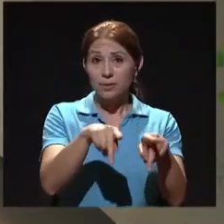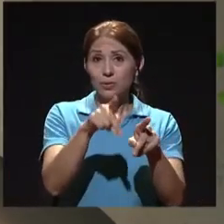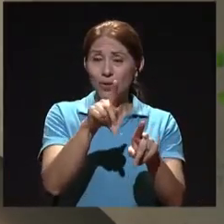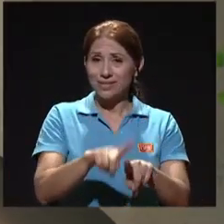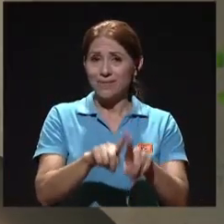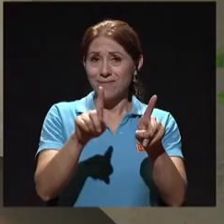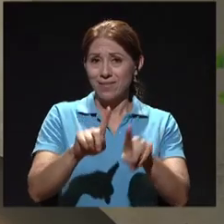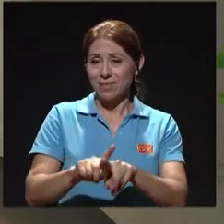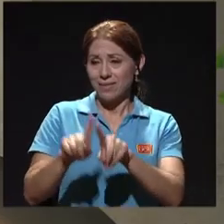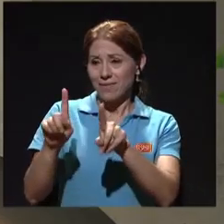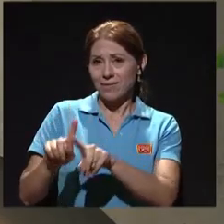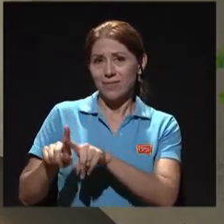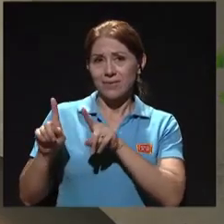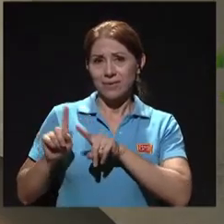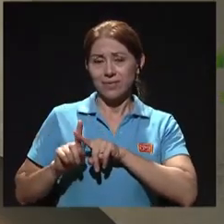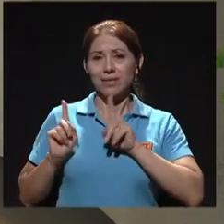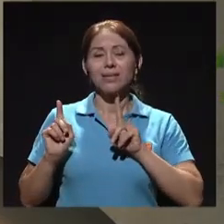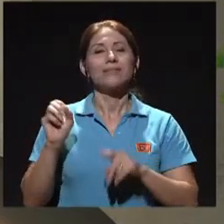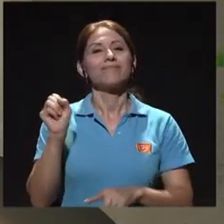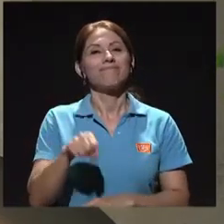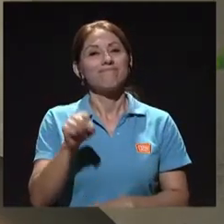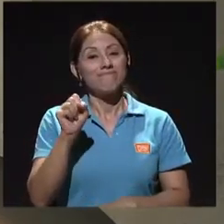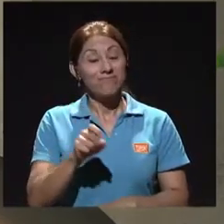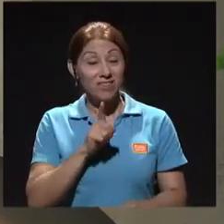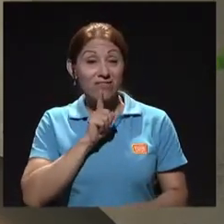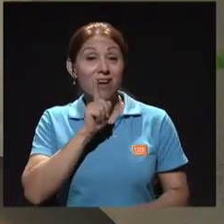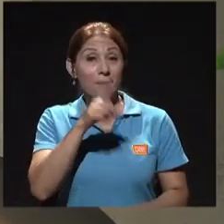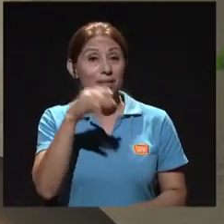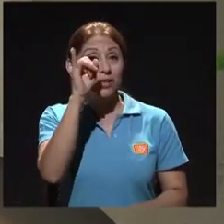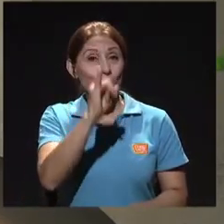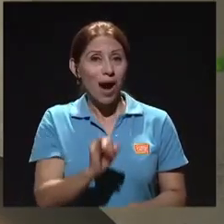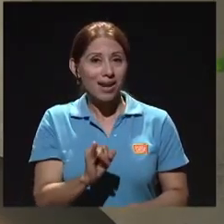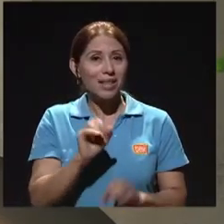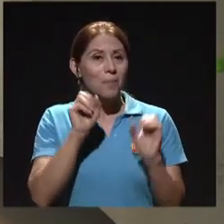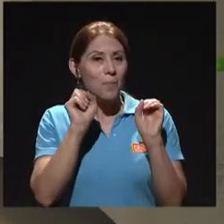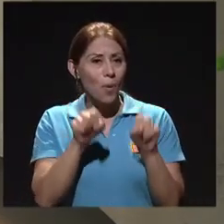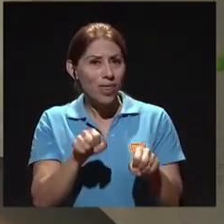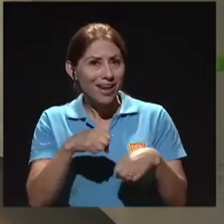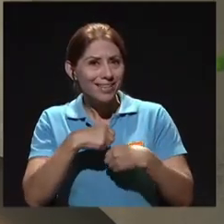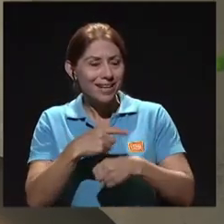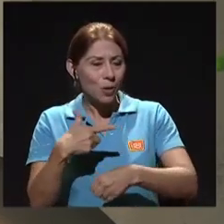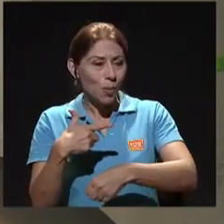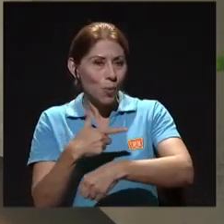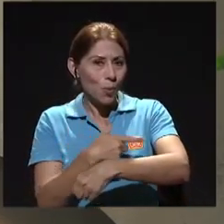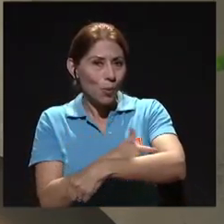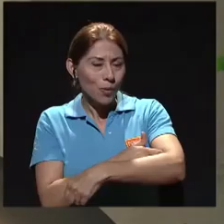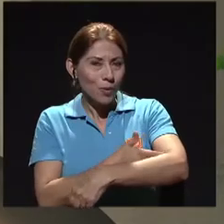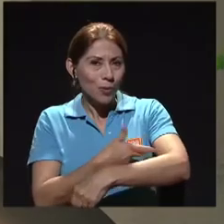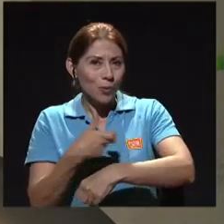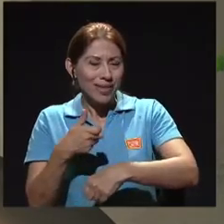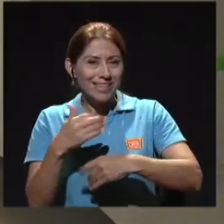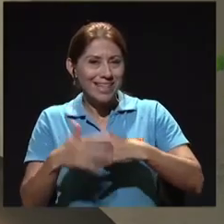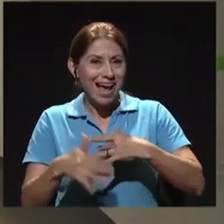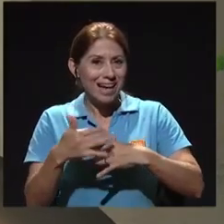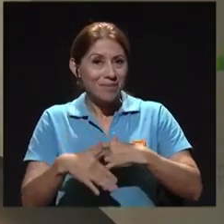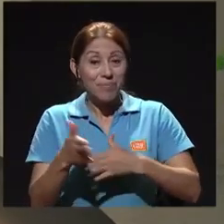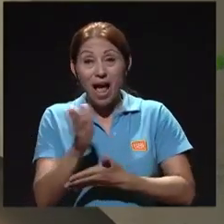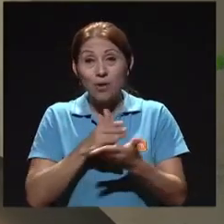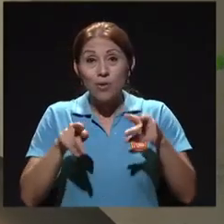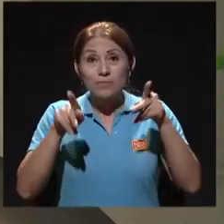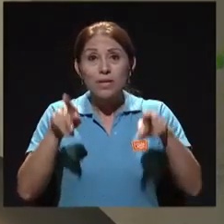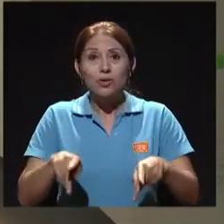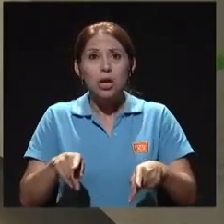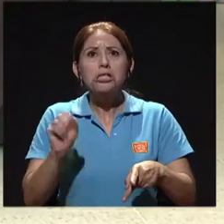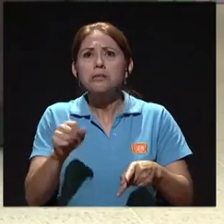es particular, exactamente. Okay. Es un arte realmente tomar una muestra de sangre. Hay personas que son